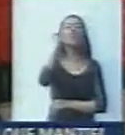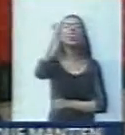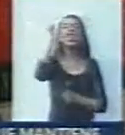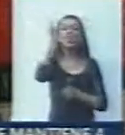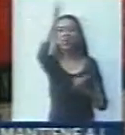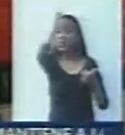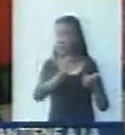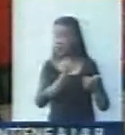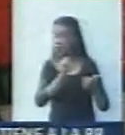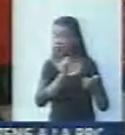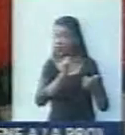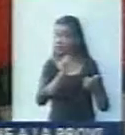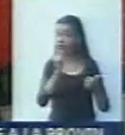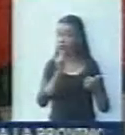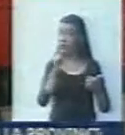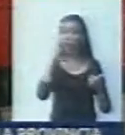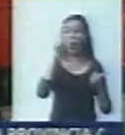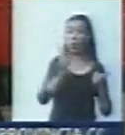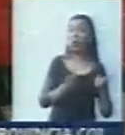cuáles son los antecedentes, cuáles son